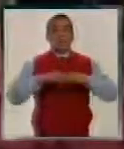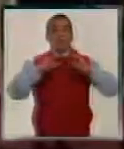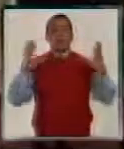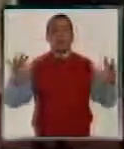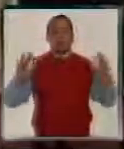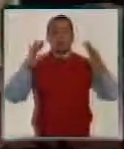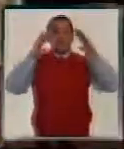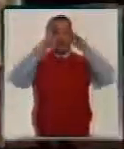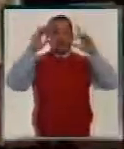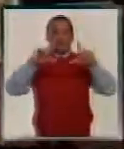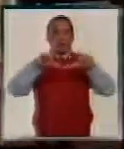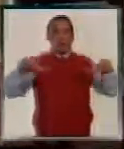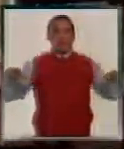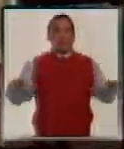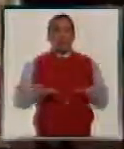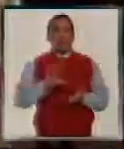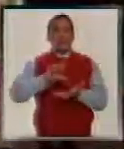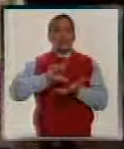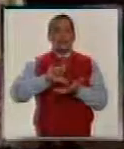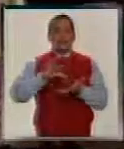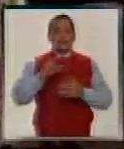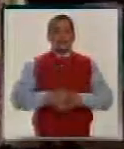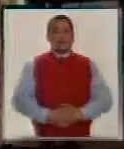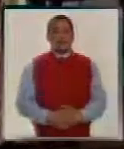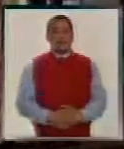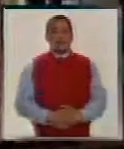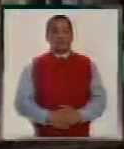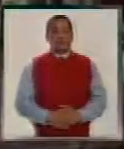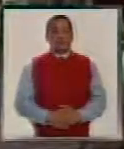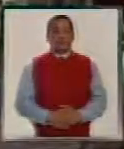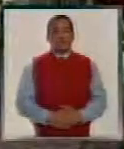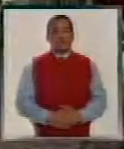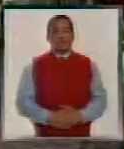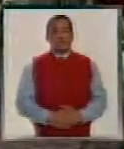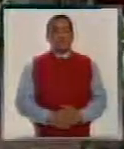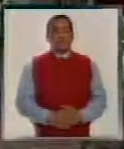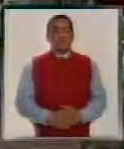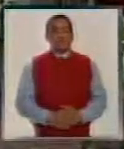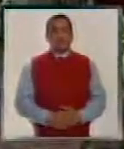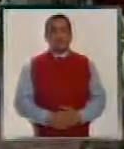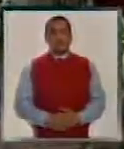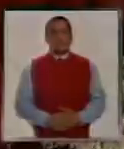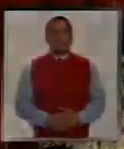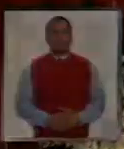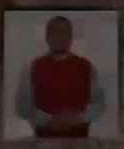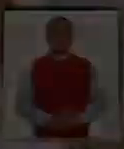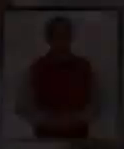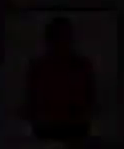Basílica de la Merced en el centro de Lima. Nuri Giraldez, Clemente TV Perú Noticias.